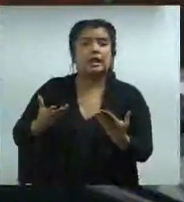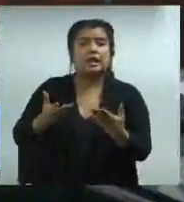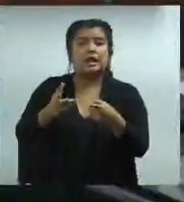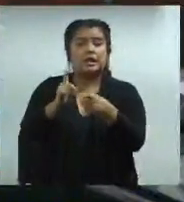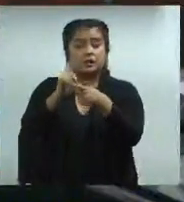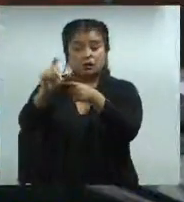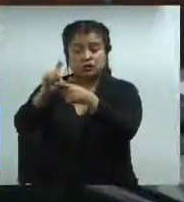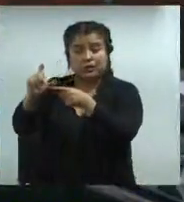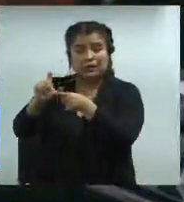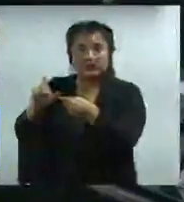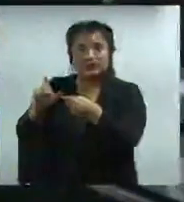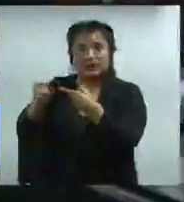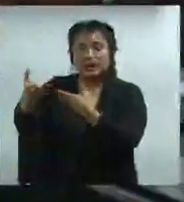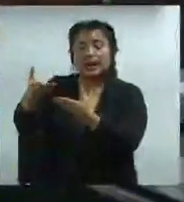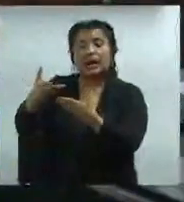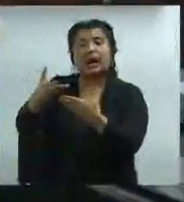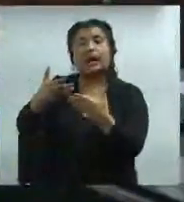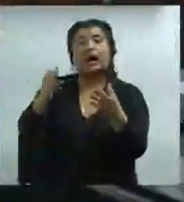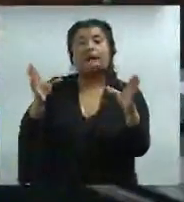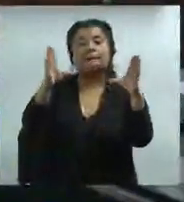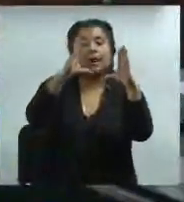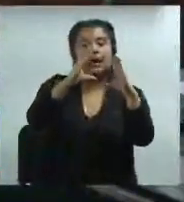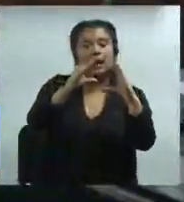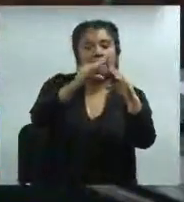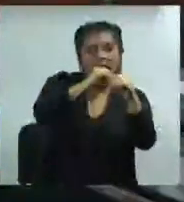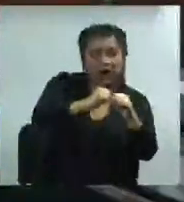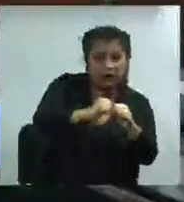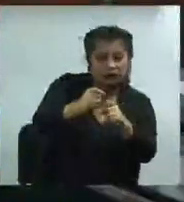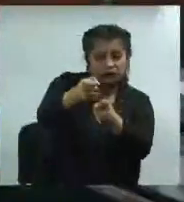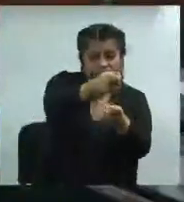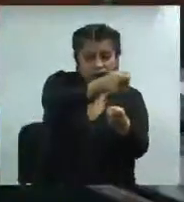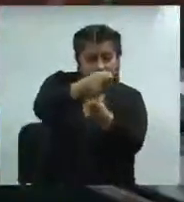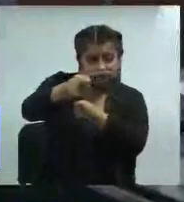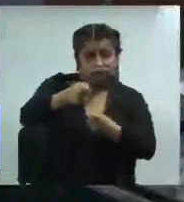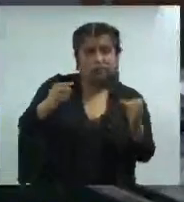la extinción de los incendios en curso.